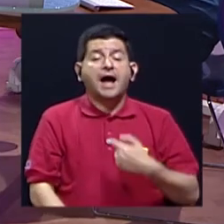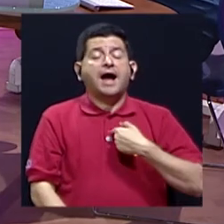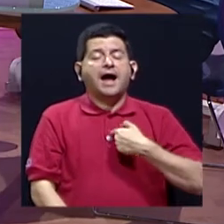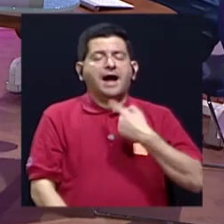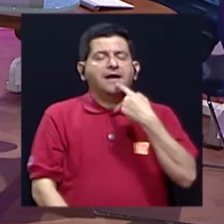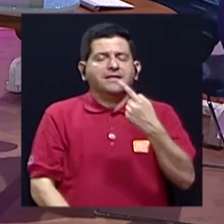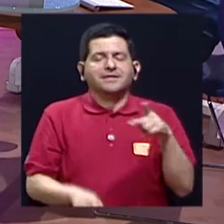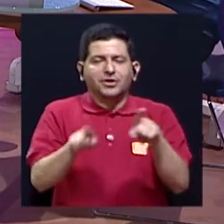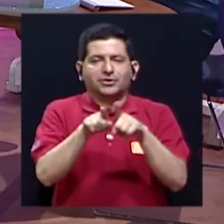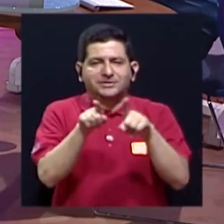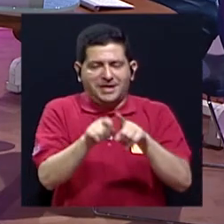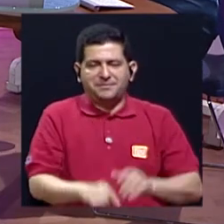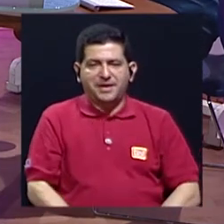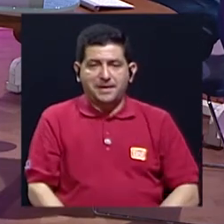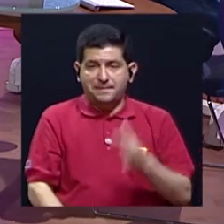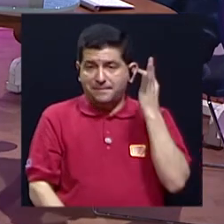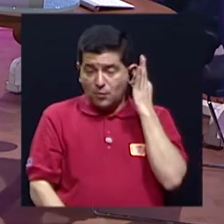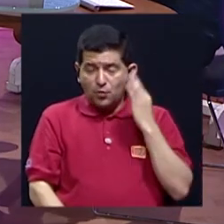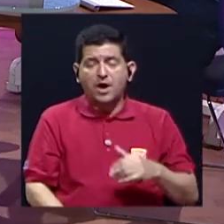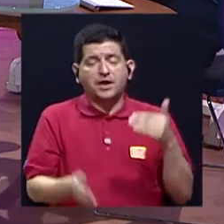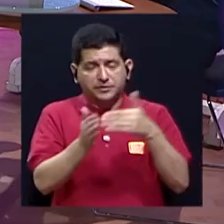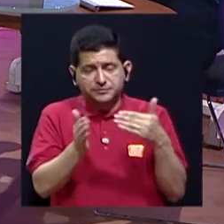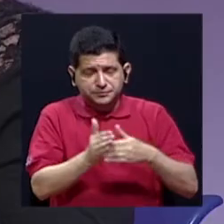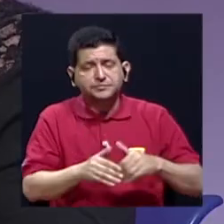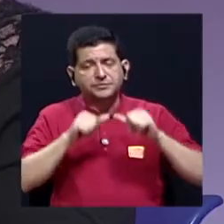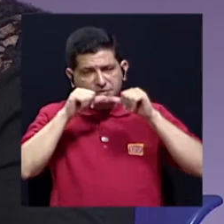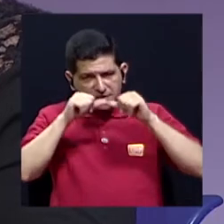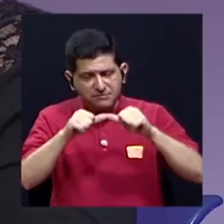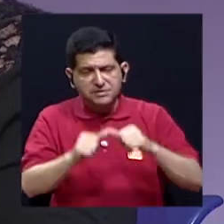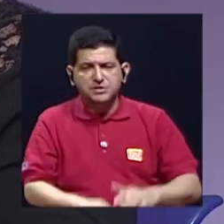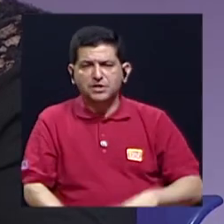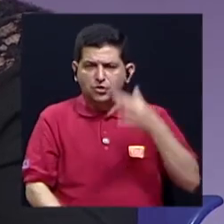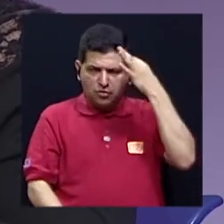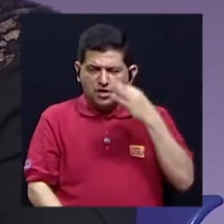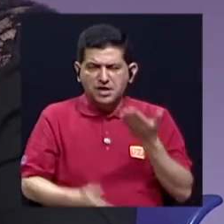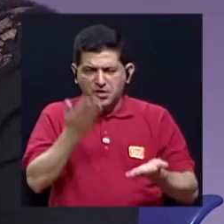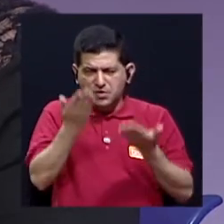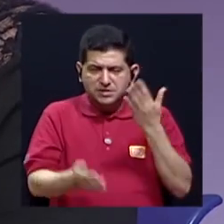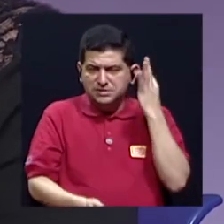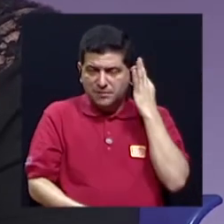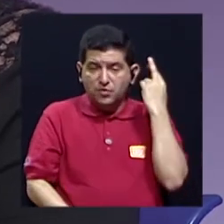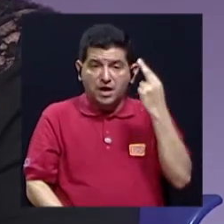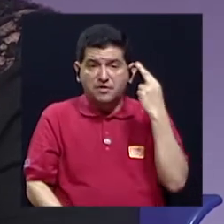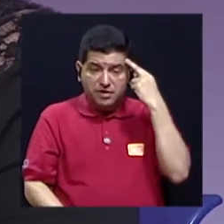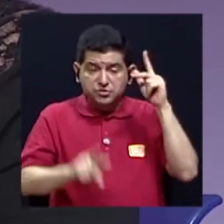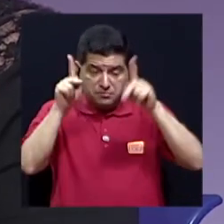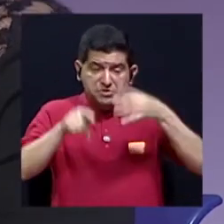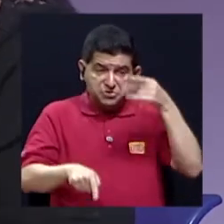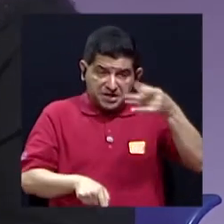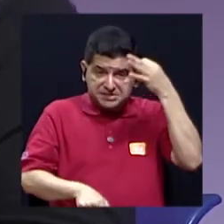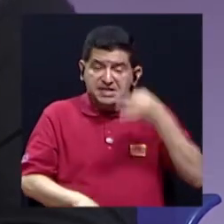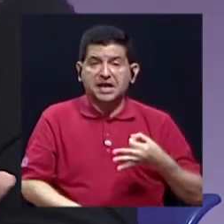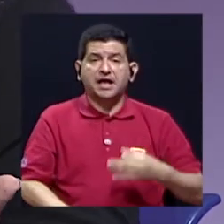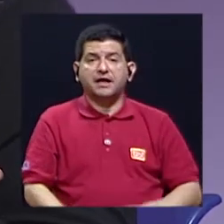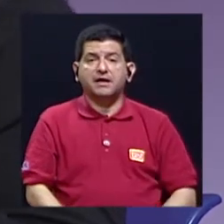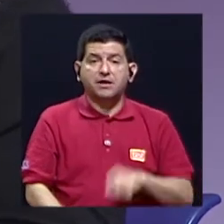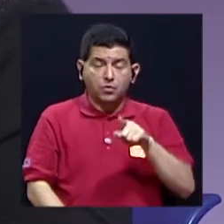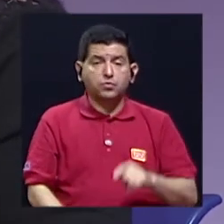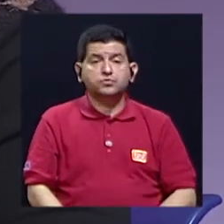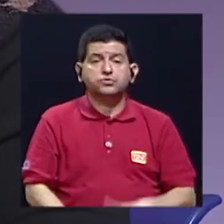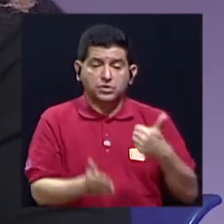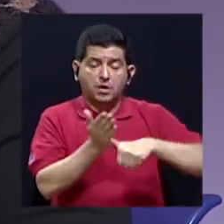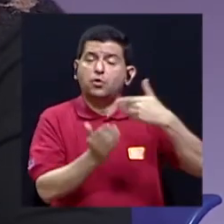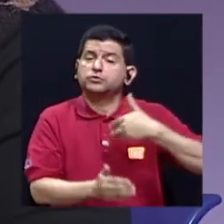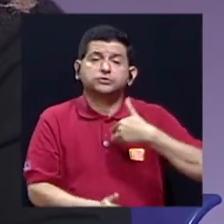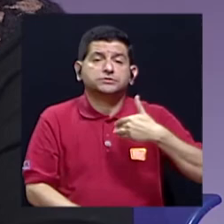decir que si una mujer se reelige, especialmente la mujer, que me parece que por ahí es porque la gente cree en ella, porque usted se reelige porque los